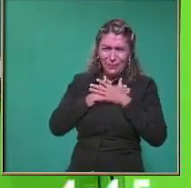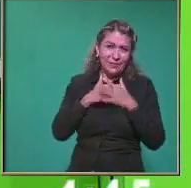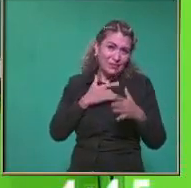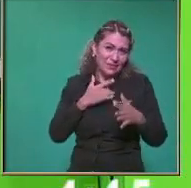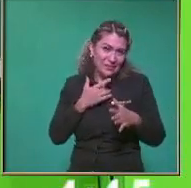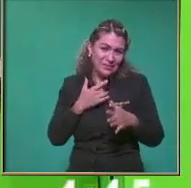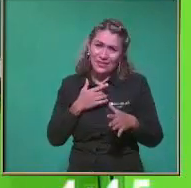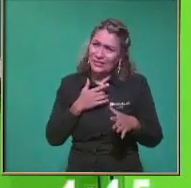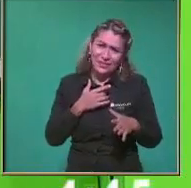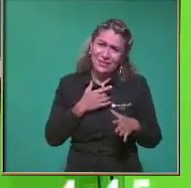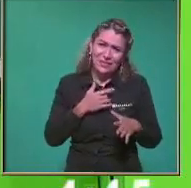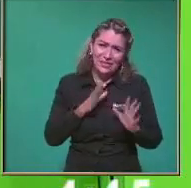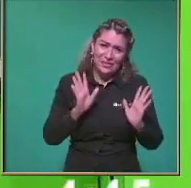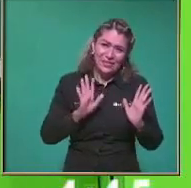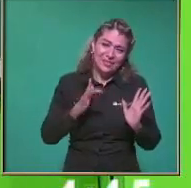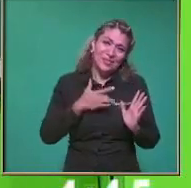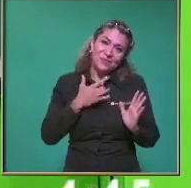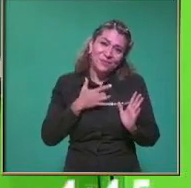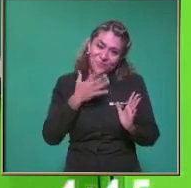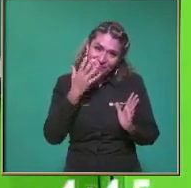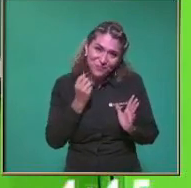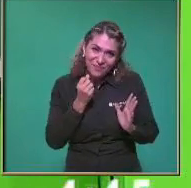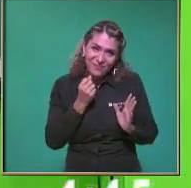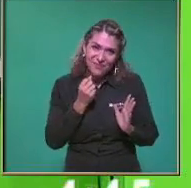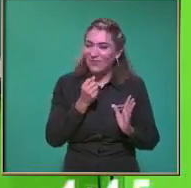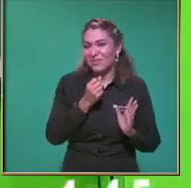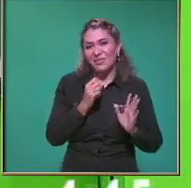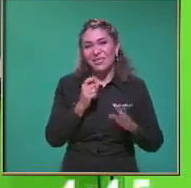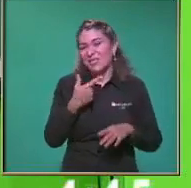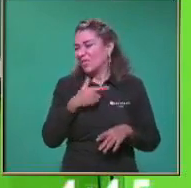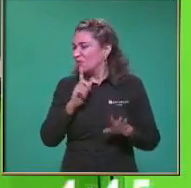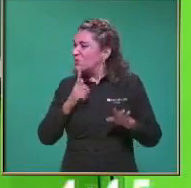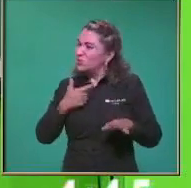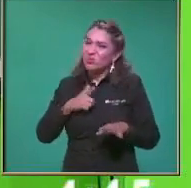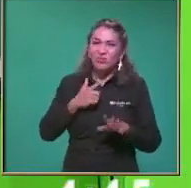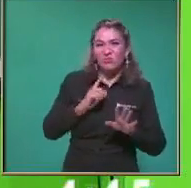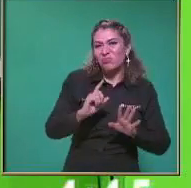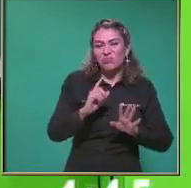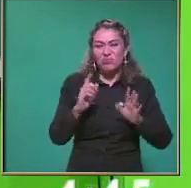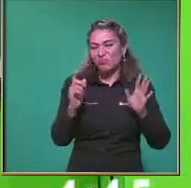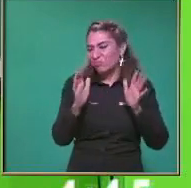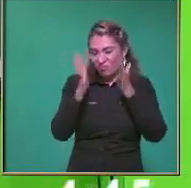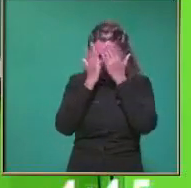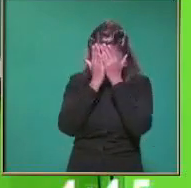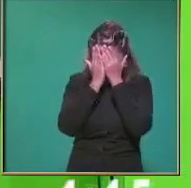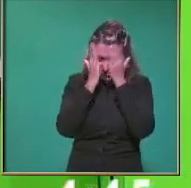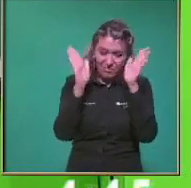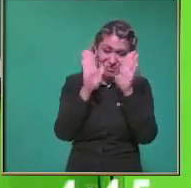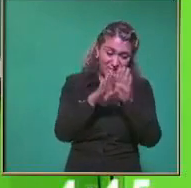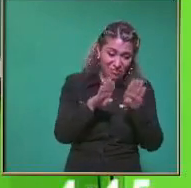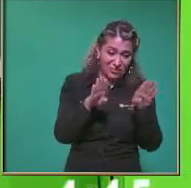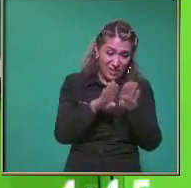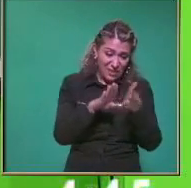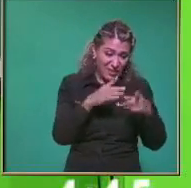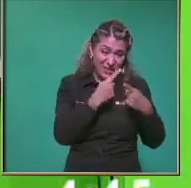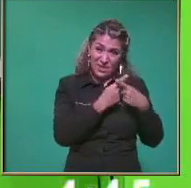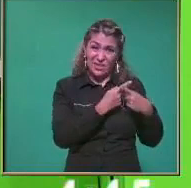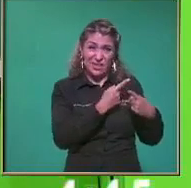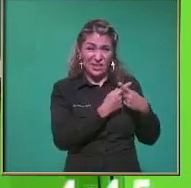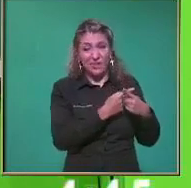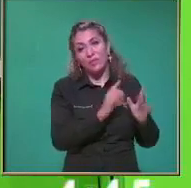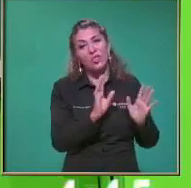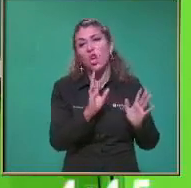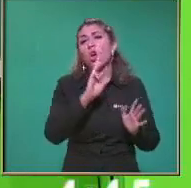tiempos, entonces resulta que los chicos se bloquean porque ven una espantosa X. Entonces, en lugar de eso,